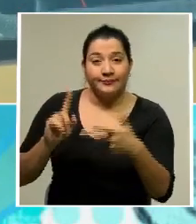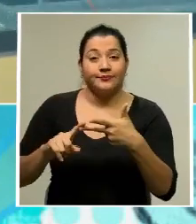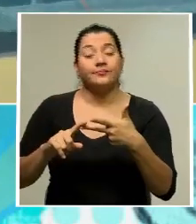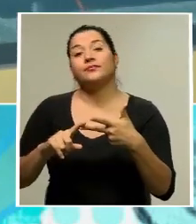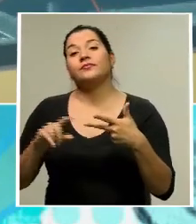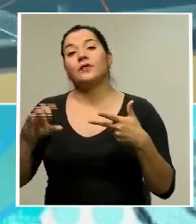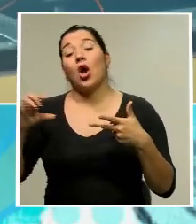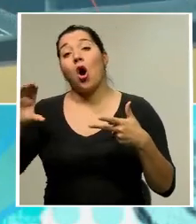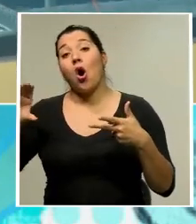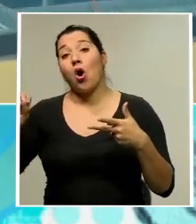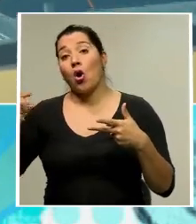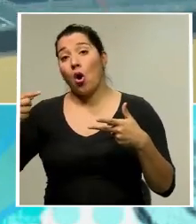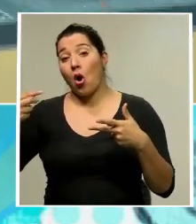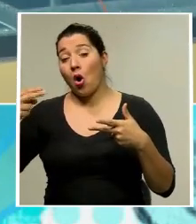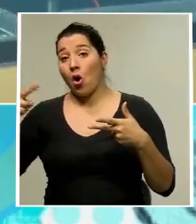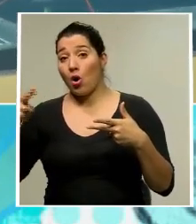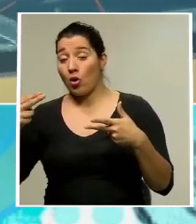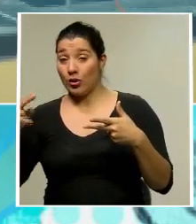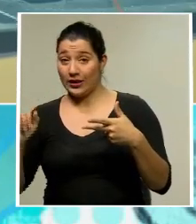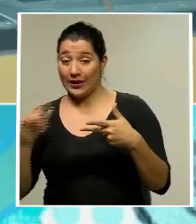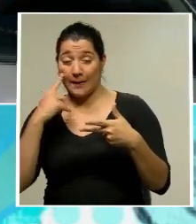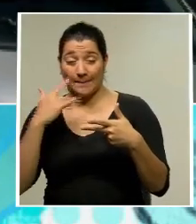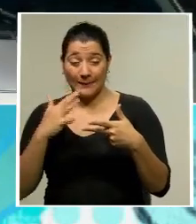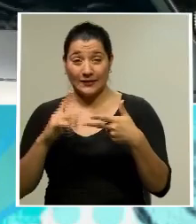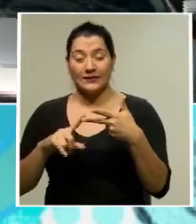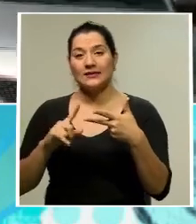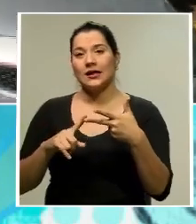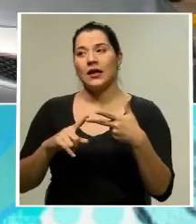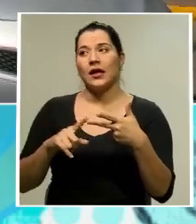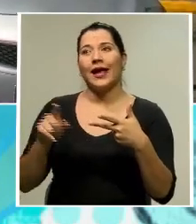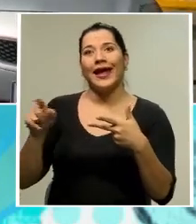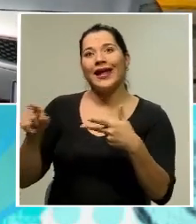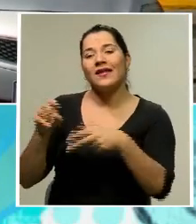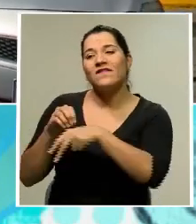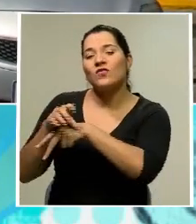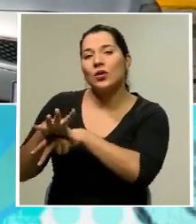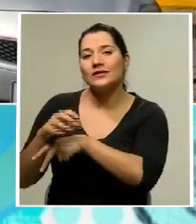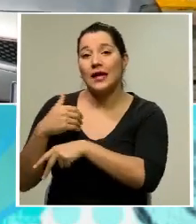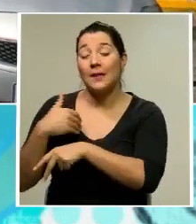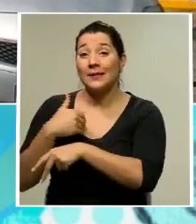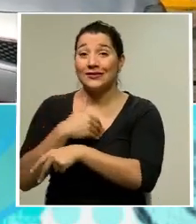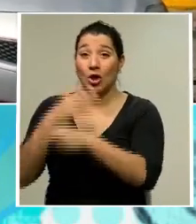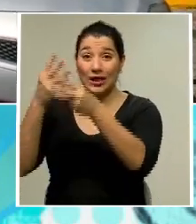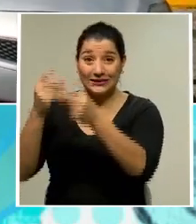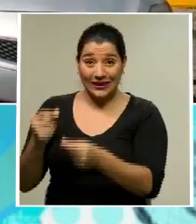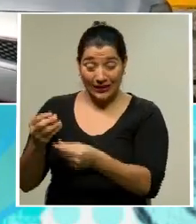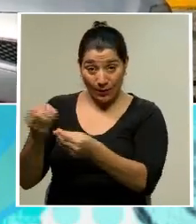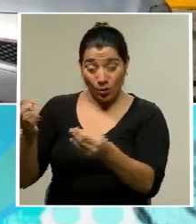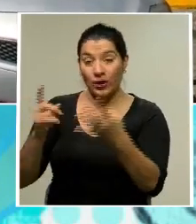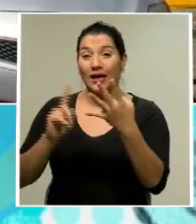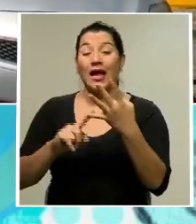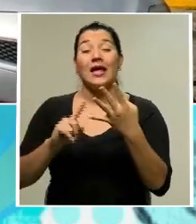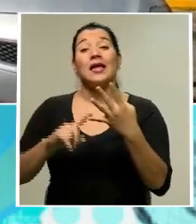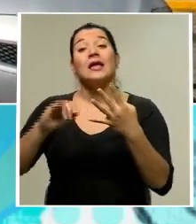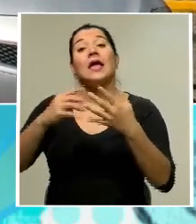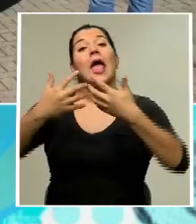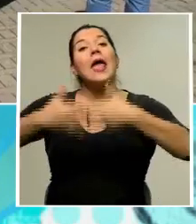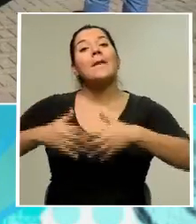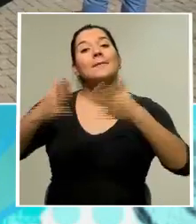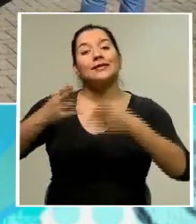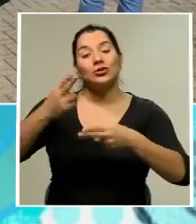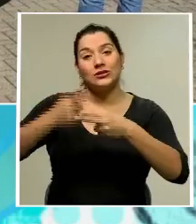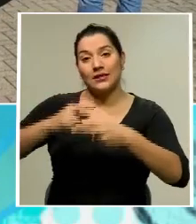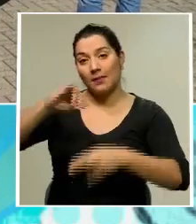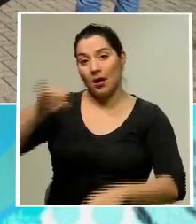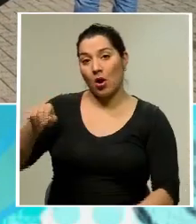acusando de 2 delitos de influencia sobre la hacienda pública, y en el caso del empresario Juan Carlos Bolaños se le está acusando